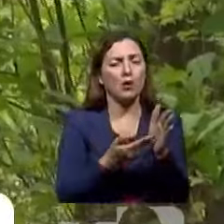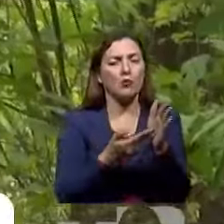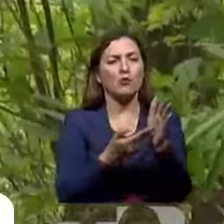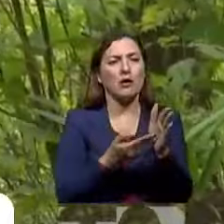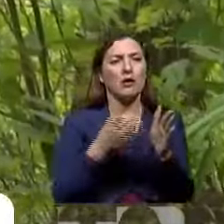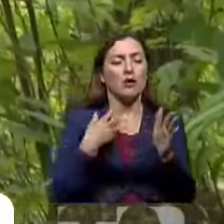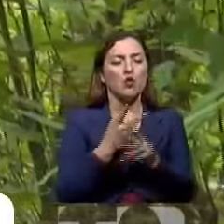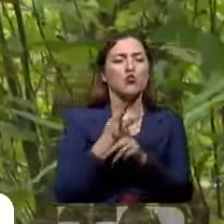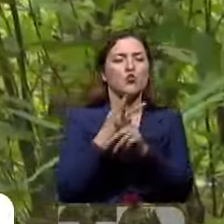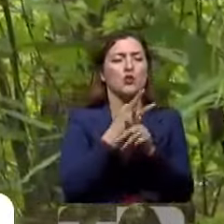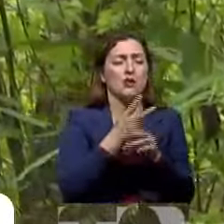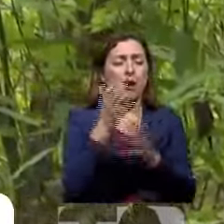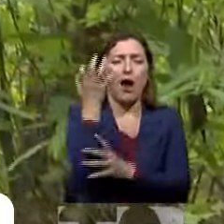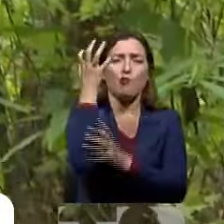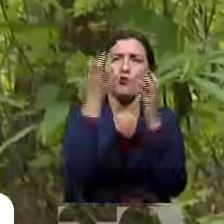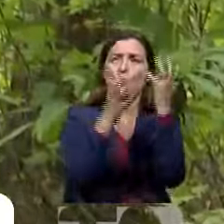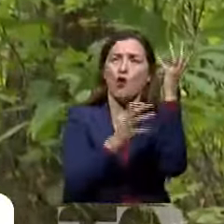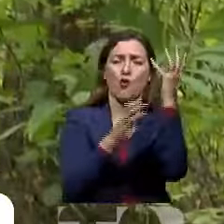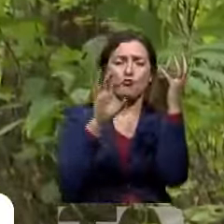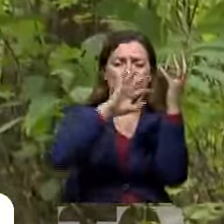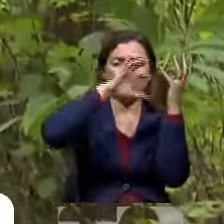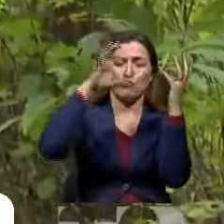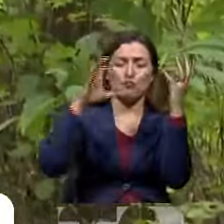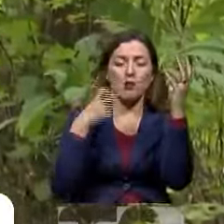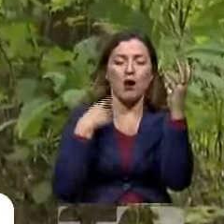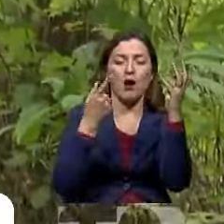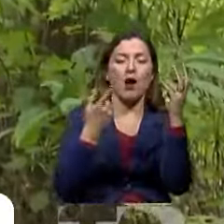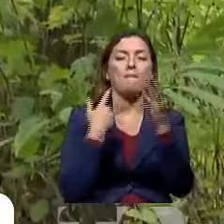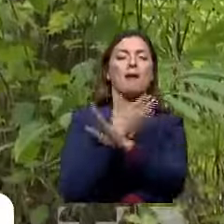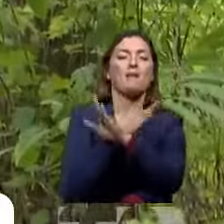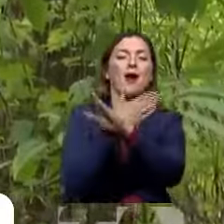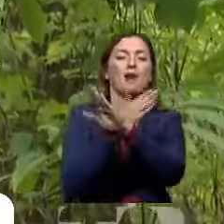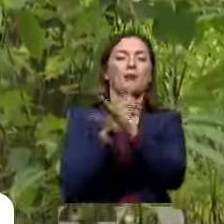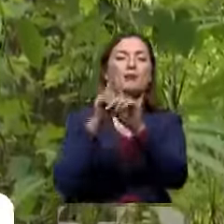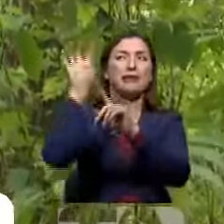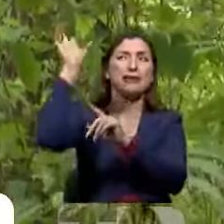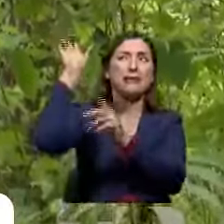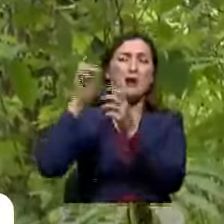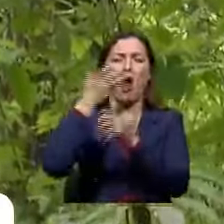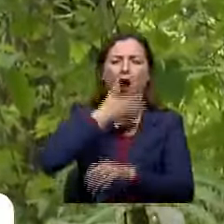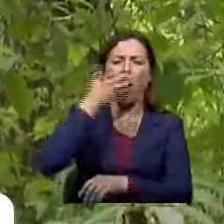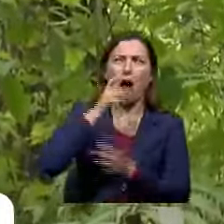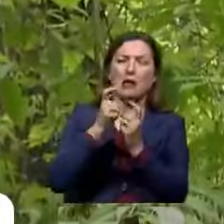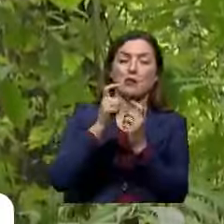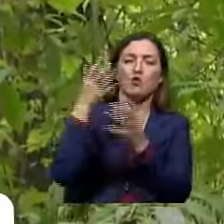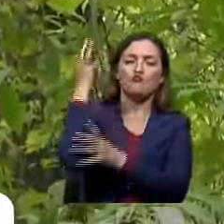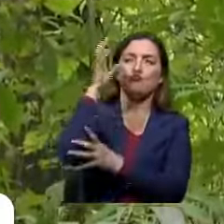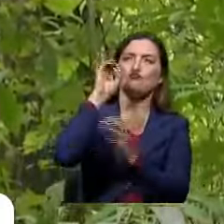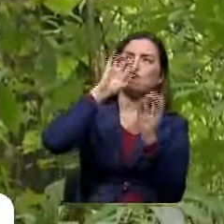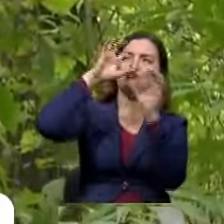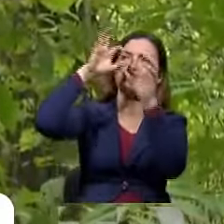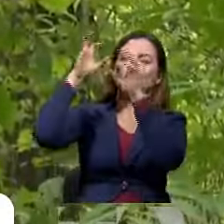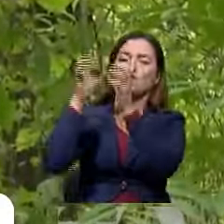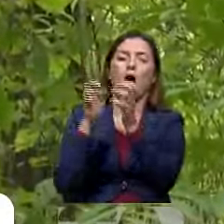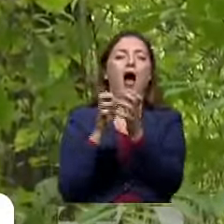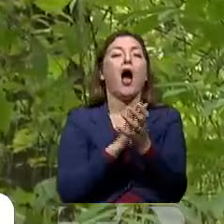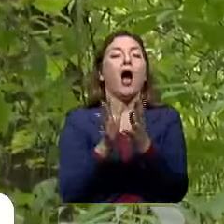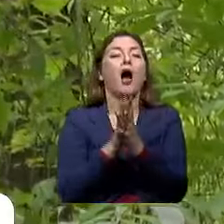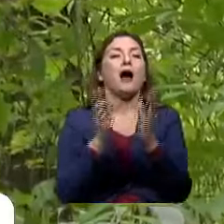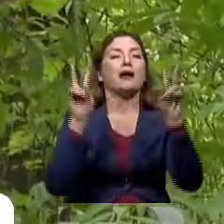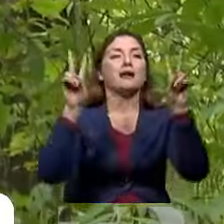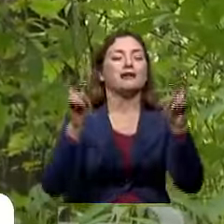carbono. Justamente son almacenes de carbono que previenen el cambio climático. Eso, en resumen, hay palabras más técnicas para poder